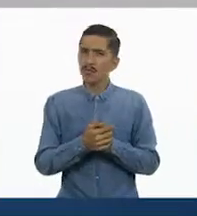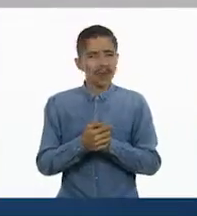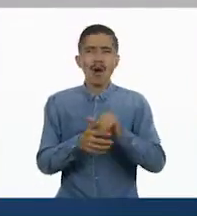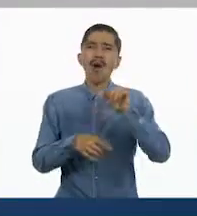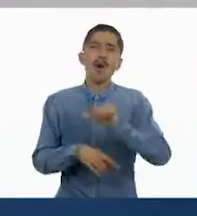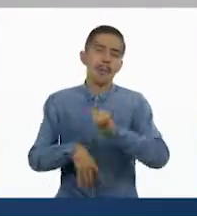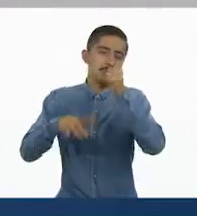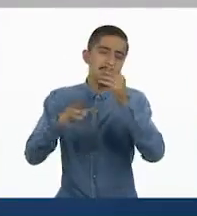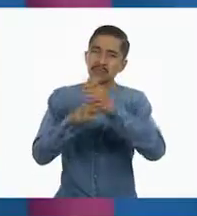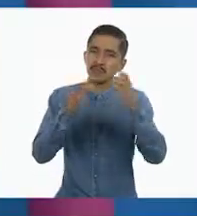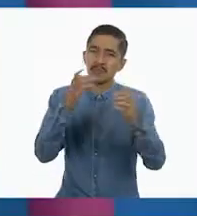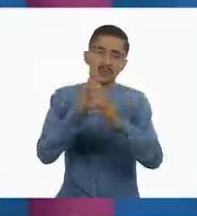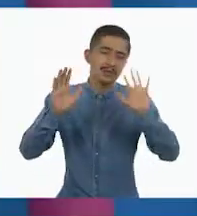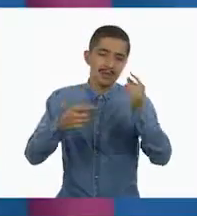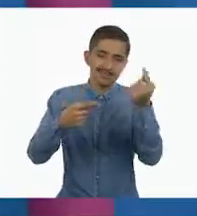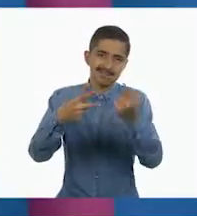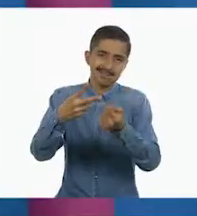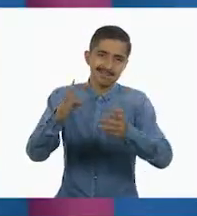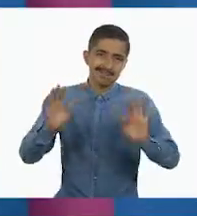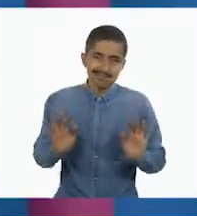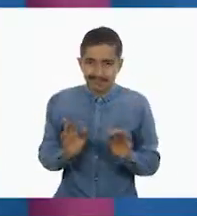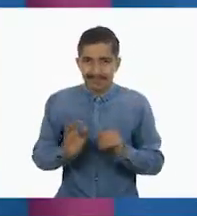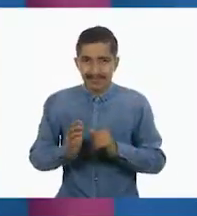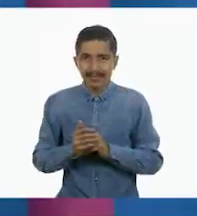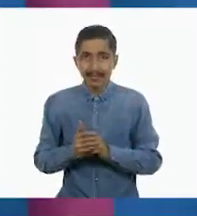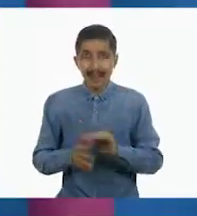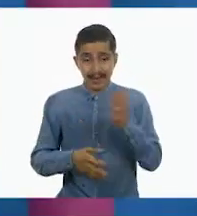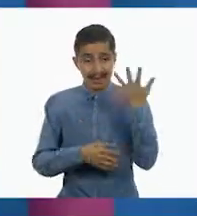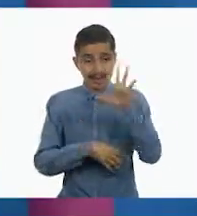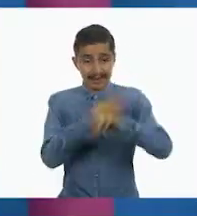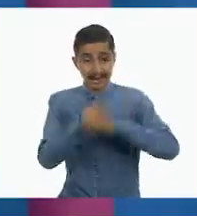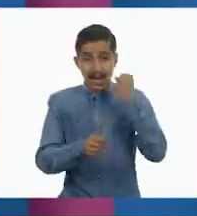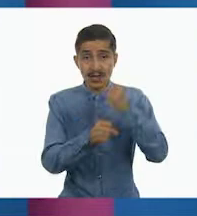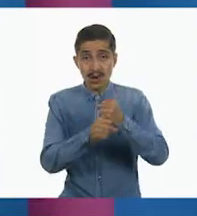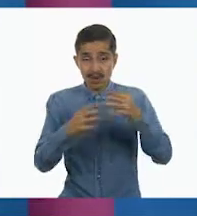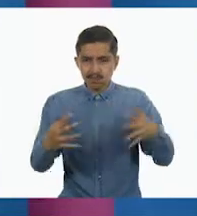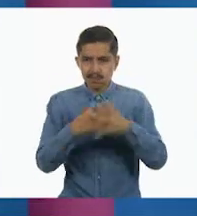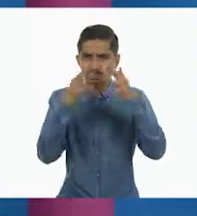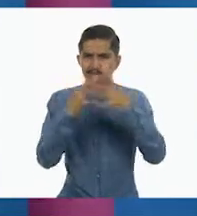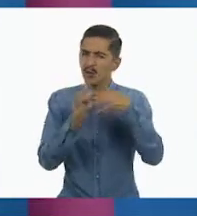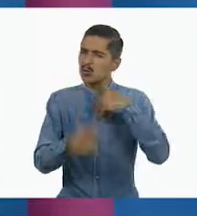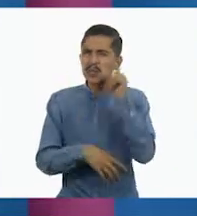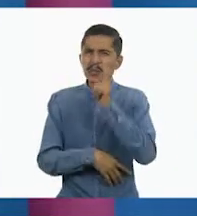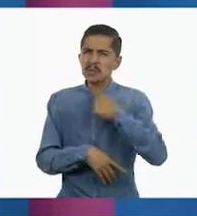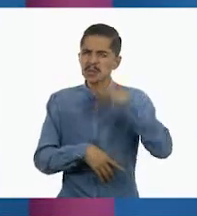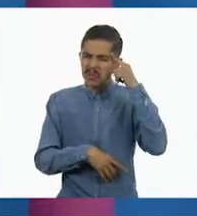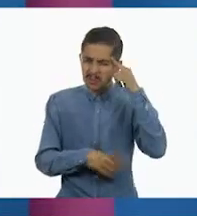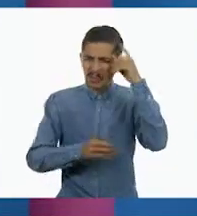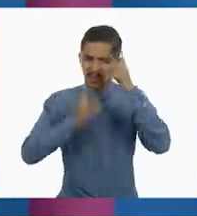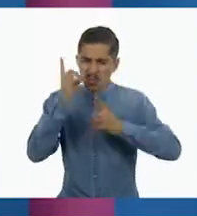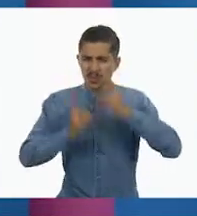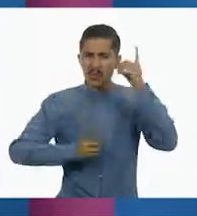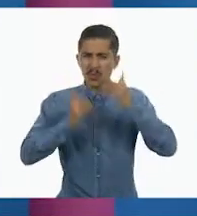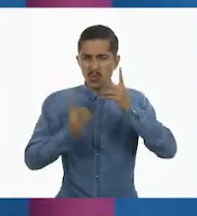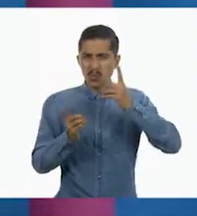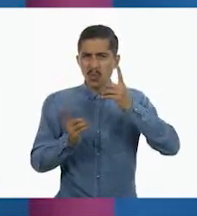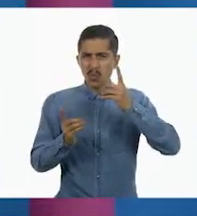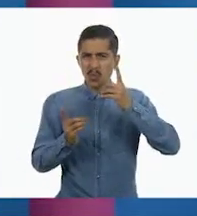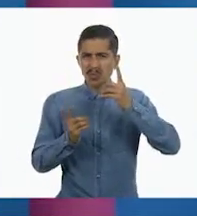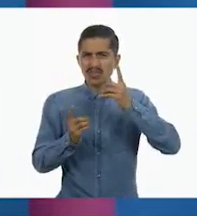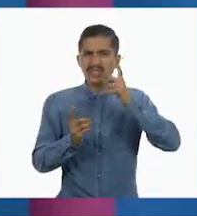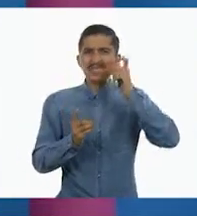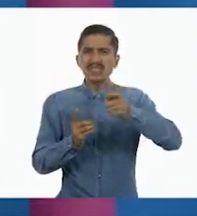otros factores. Ah, sobre los 10 años de la guerra siempre he tenido una duda muy grande sobre la Revolución